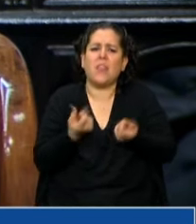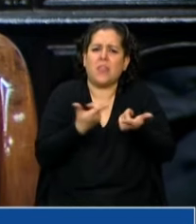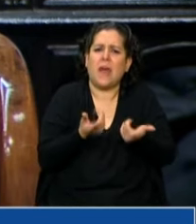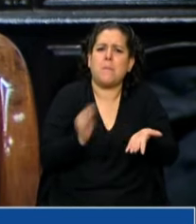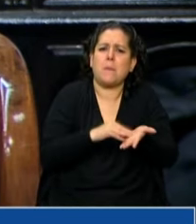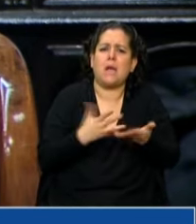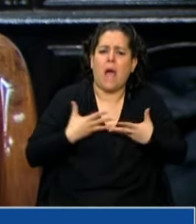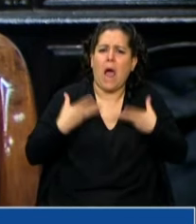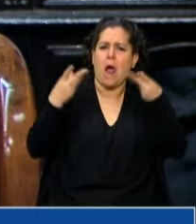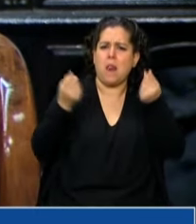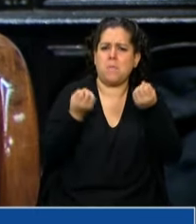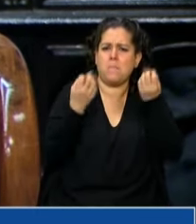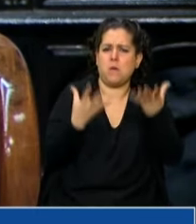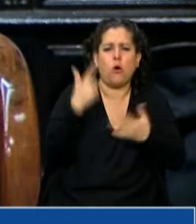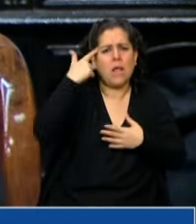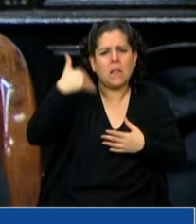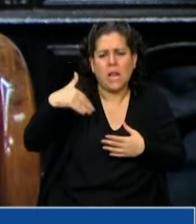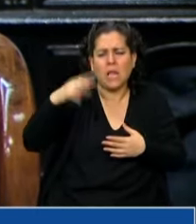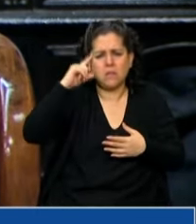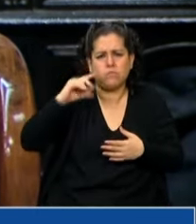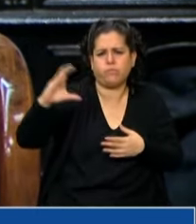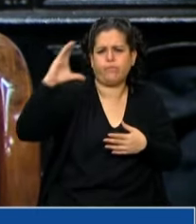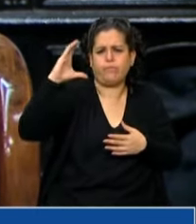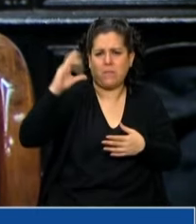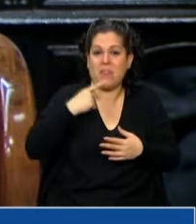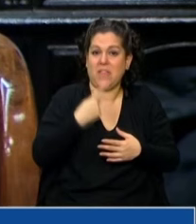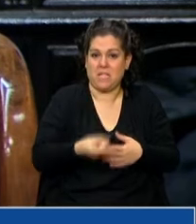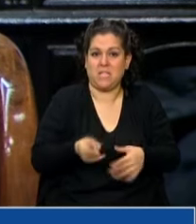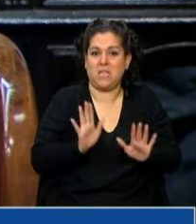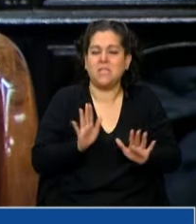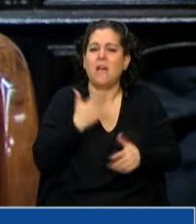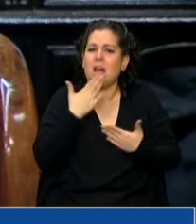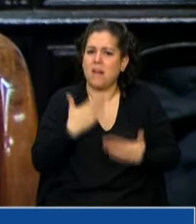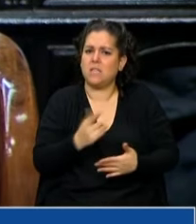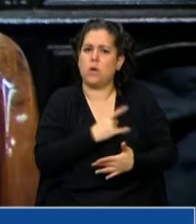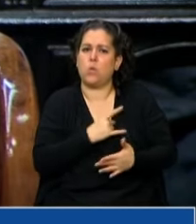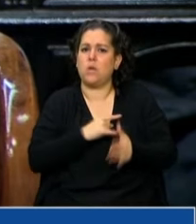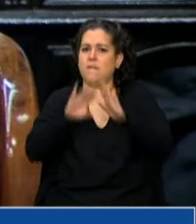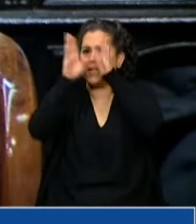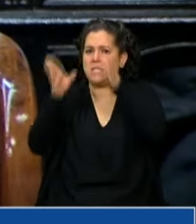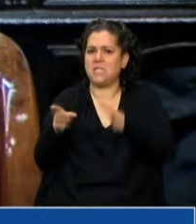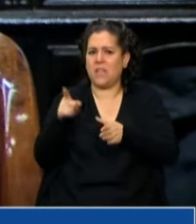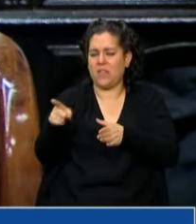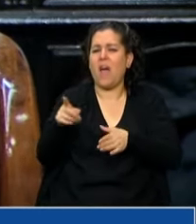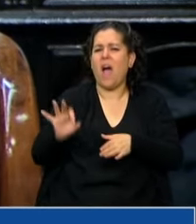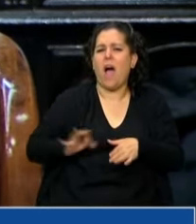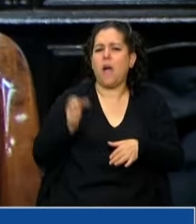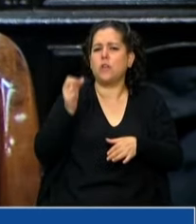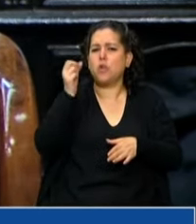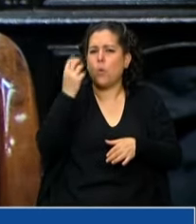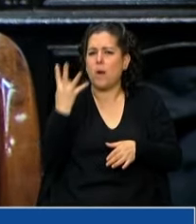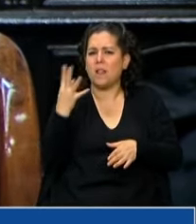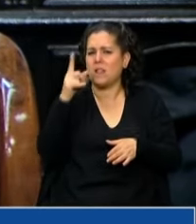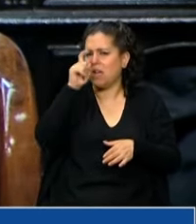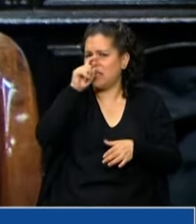el alma y la inteligencia de nuestro pueblo. La gratuidad universitaria se conquistó en el año